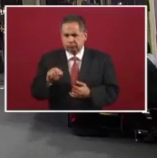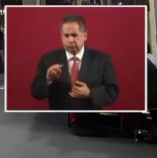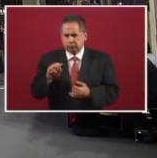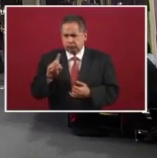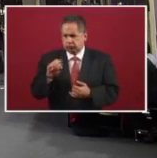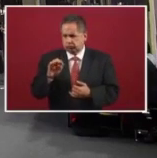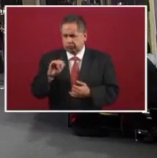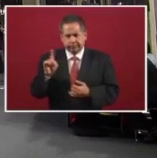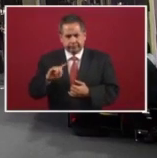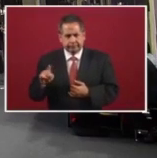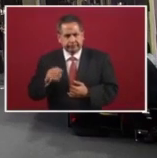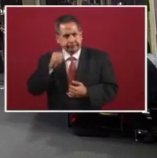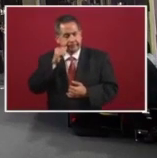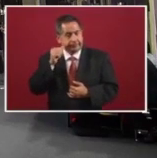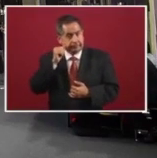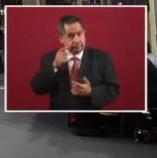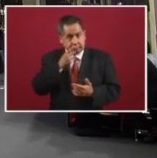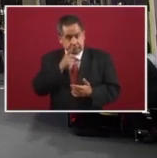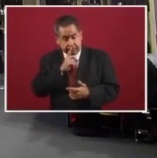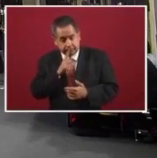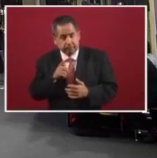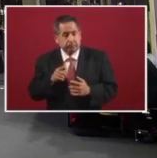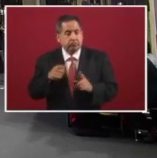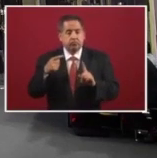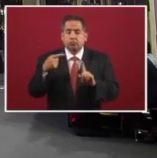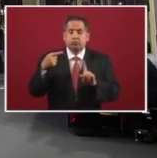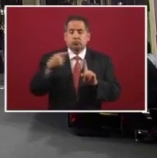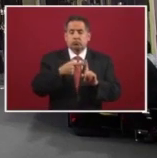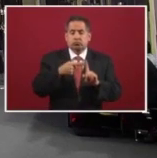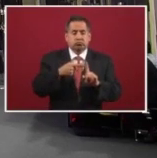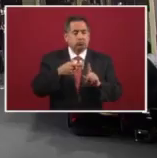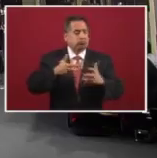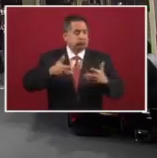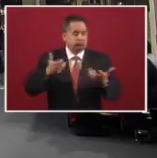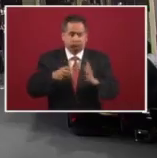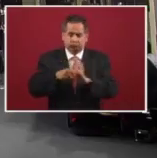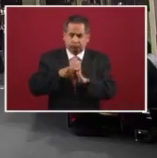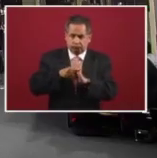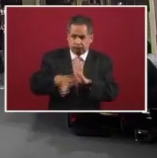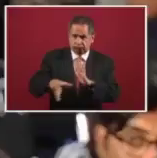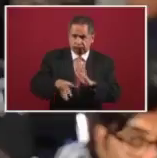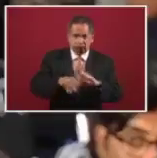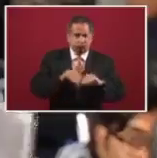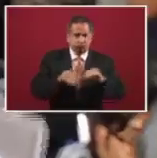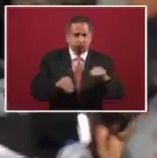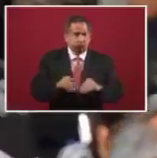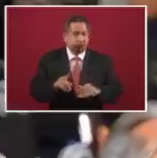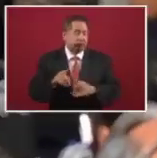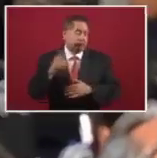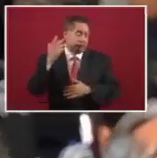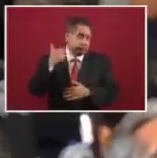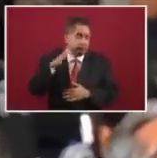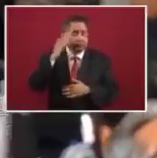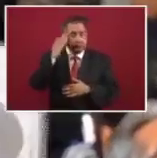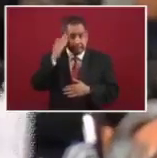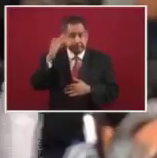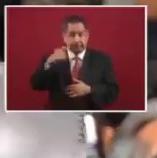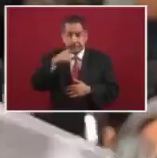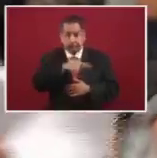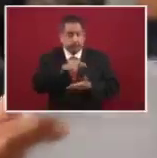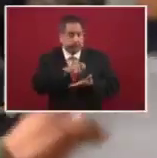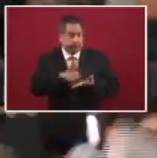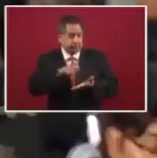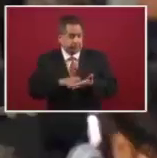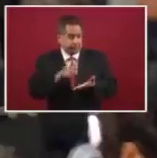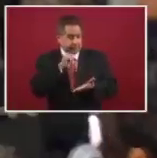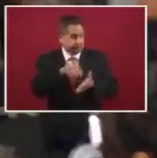mencionó, porque a él hizo un periódico cuando la prensa fifí de aquel entonces no escribía